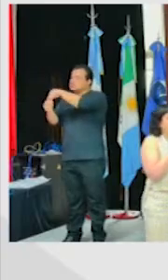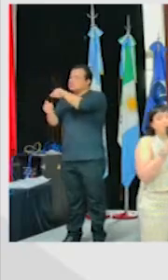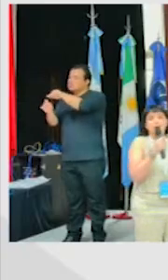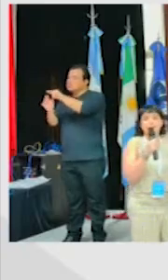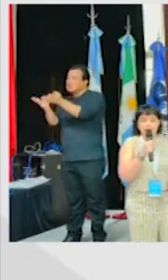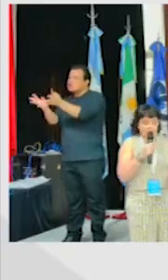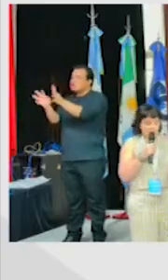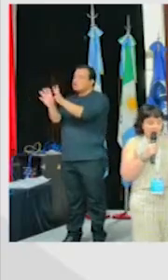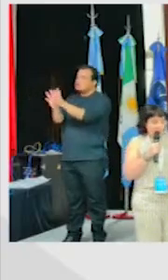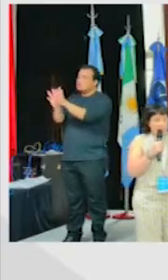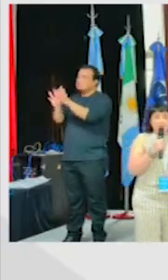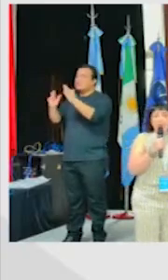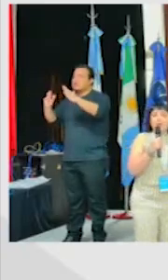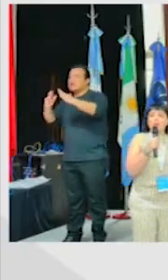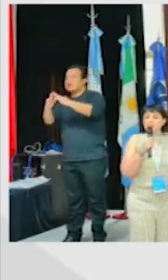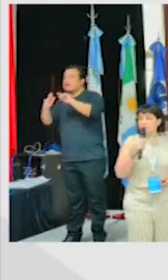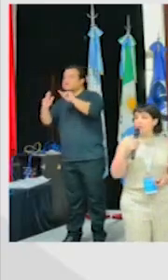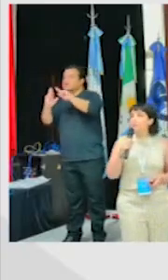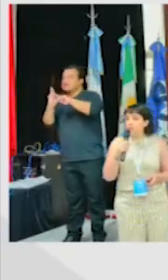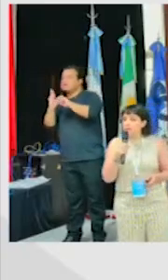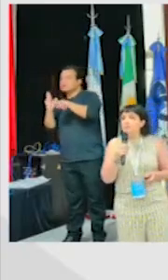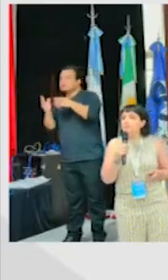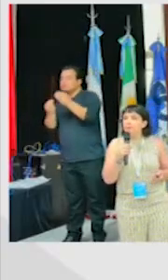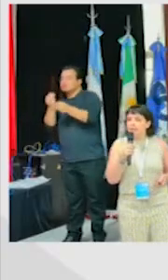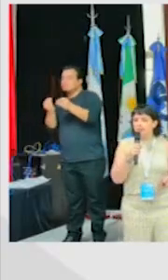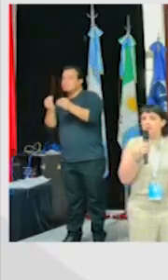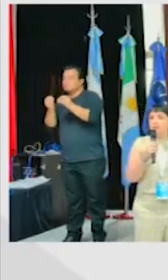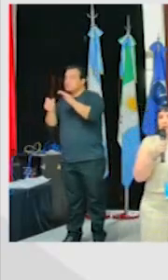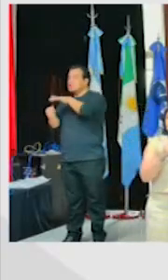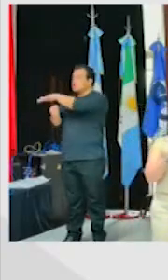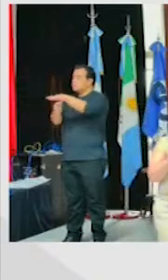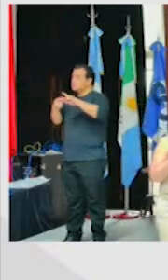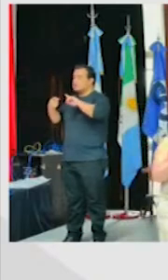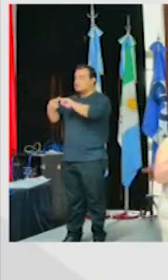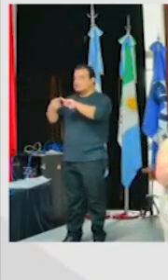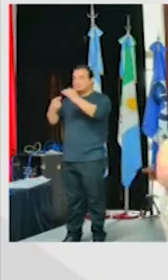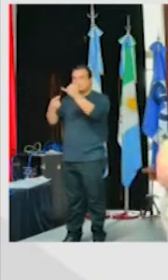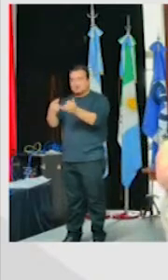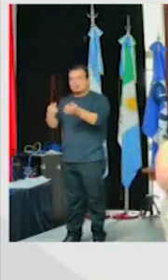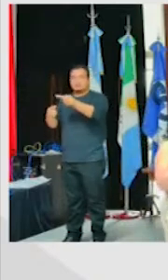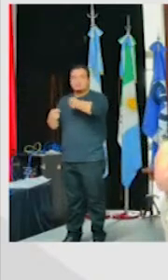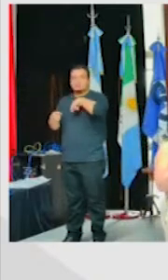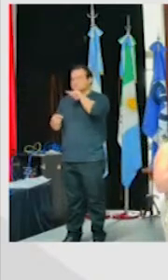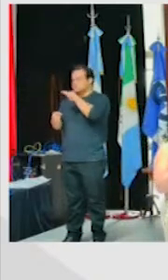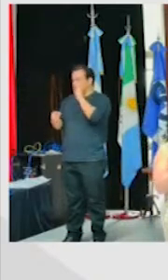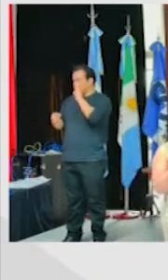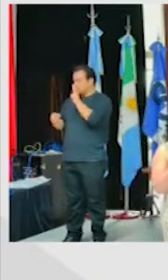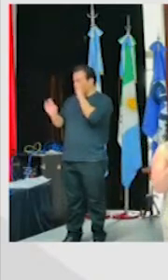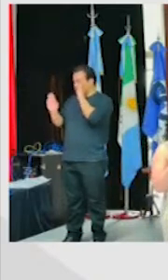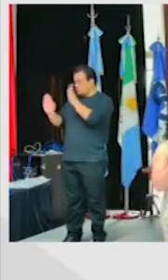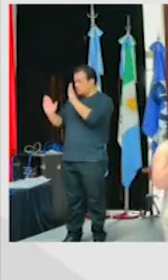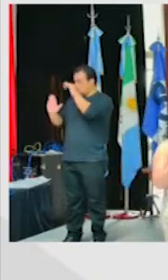relaciones sociales y comunitarias. O sea, es un enfoque complejo el que debe suceder cuando dos personas